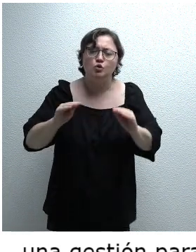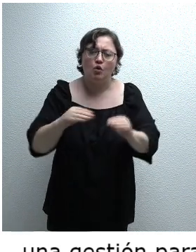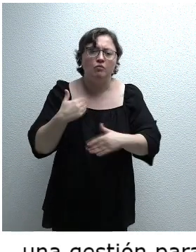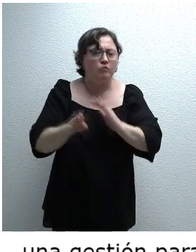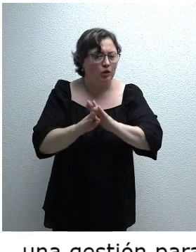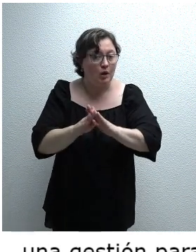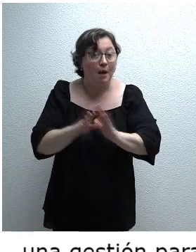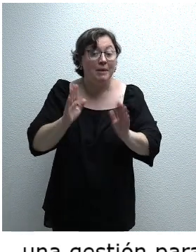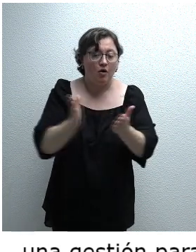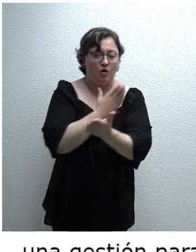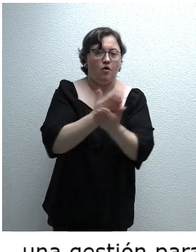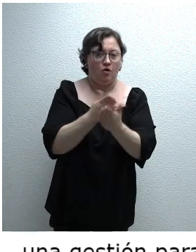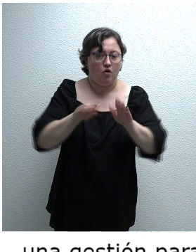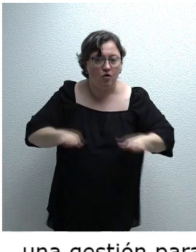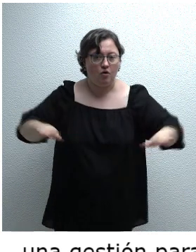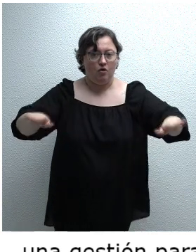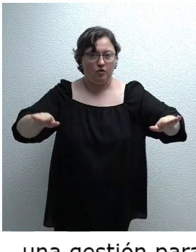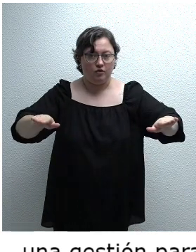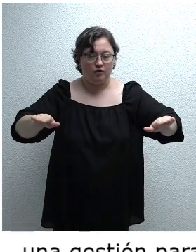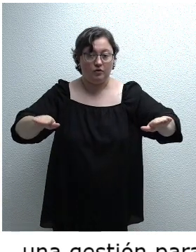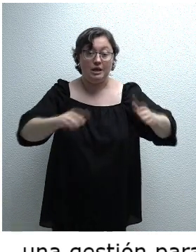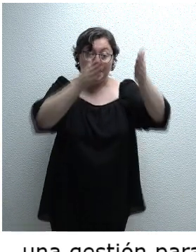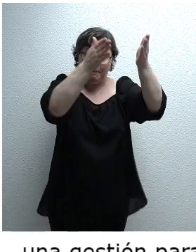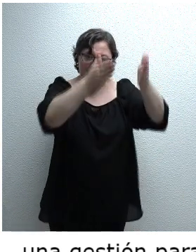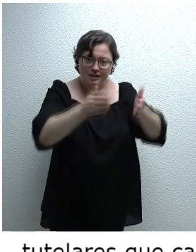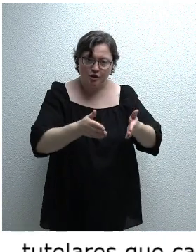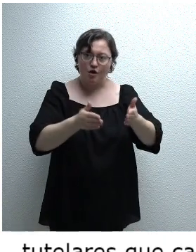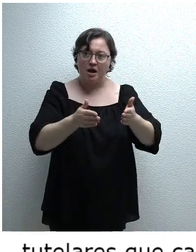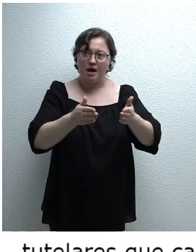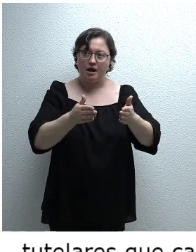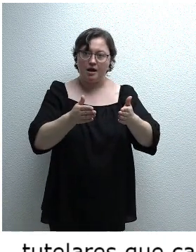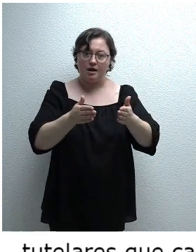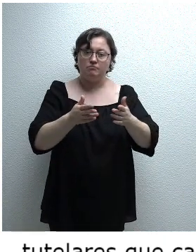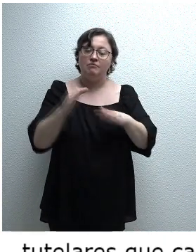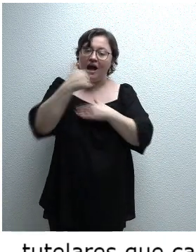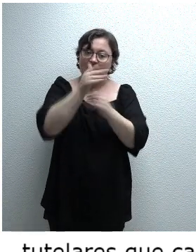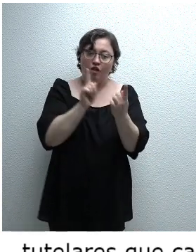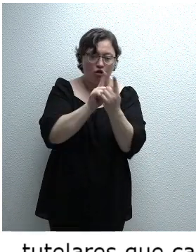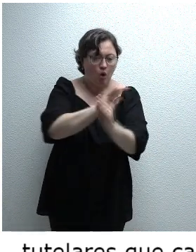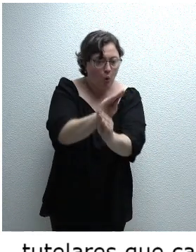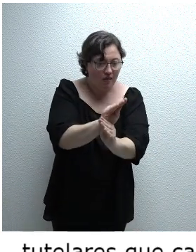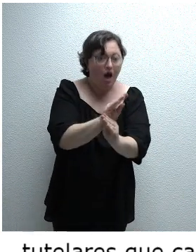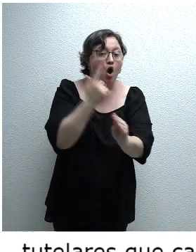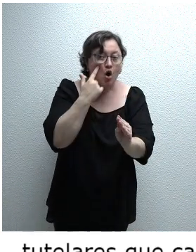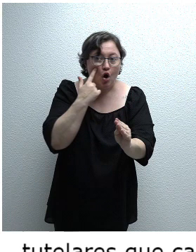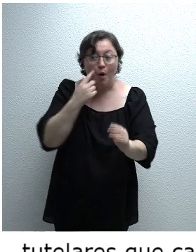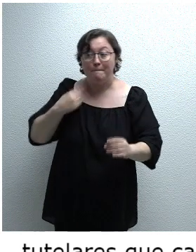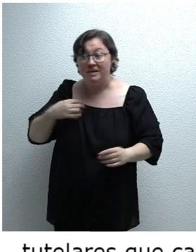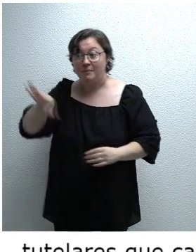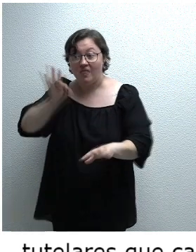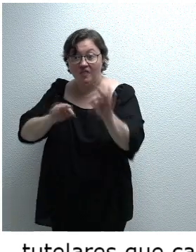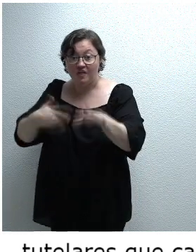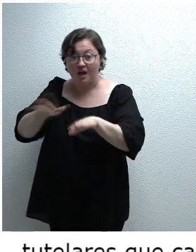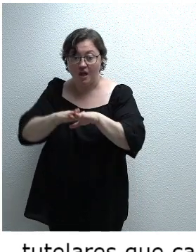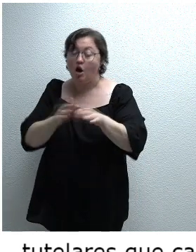plenamente, pero diferenciando esos dos planos. La persona que atiende y cuida no puede ser la que tome